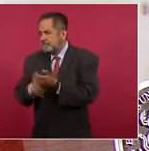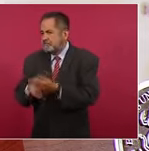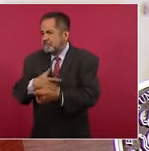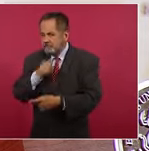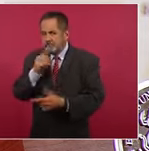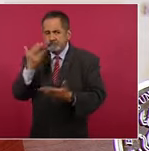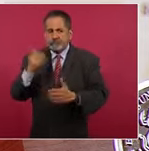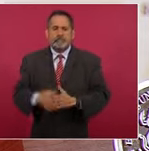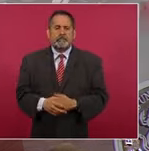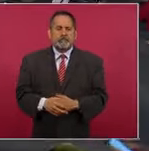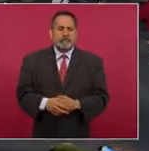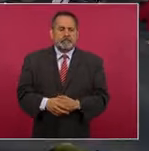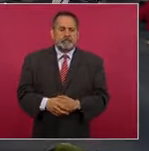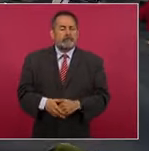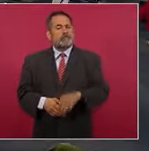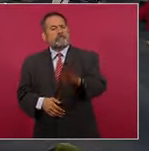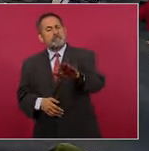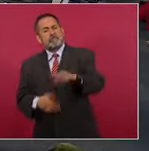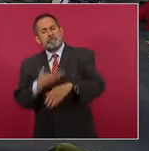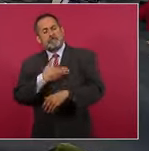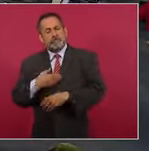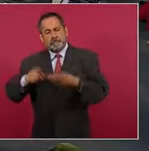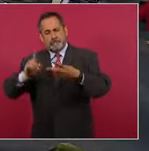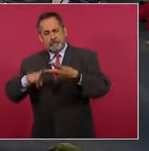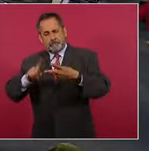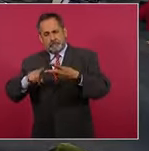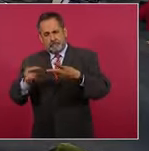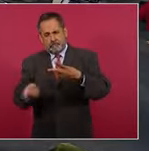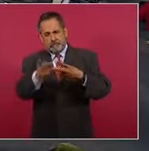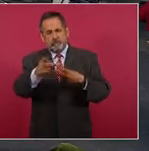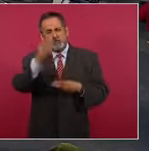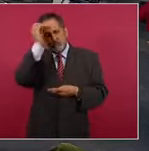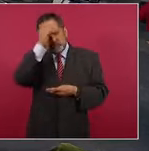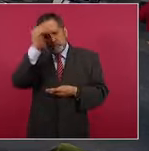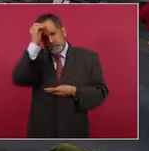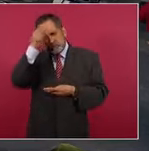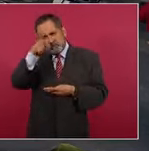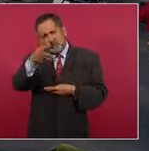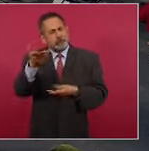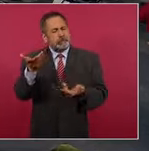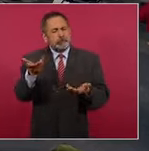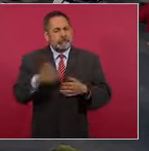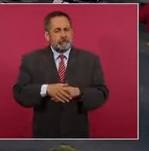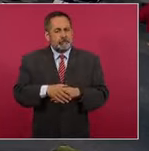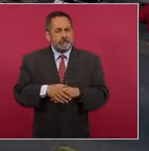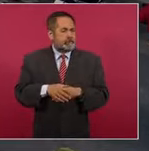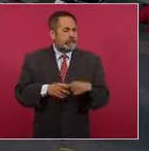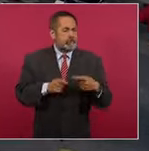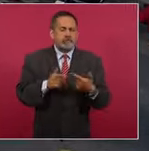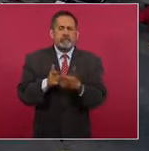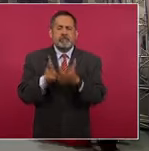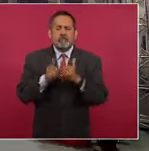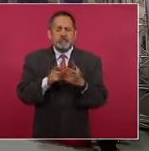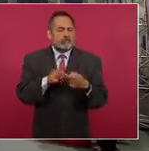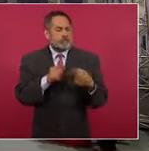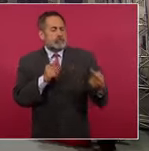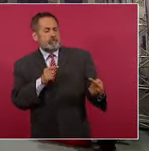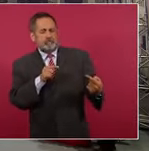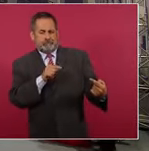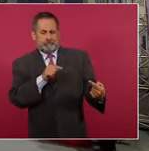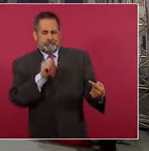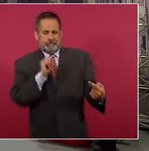Presidente, en un segundo tema, conocer su opinión sobre, hablando de los grupos opositores a su administración,